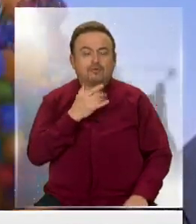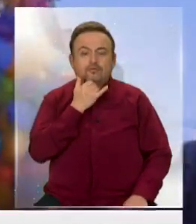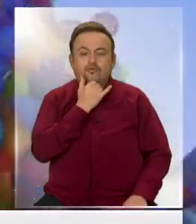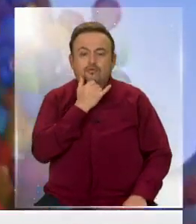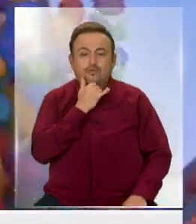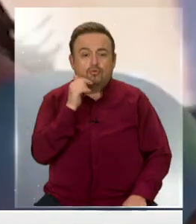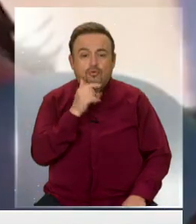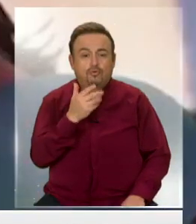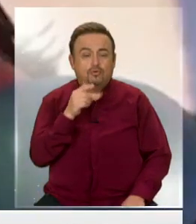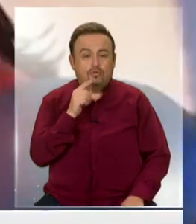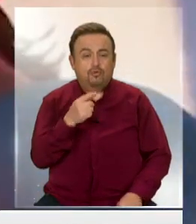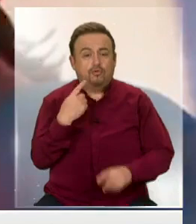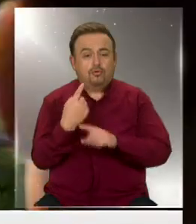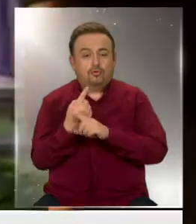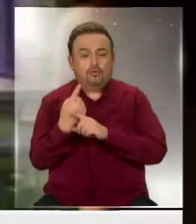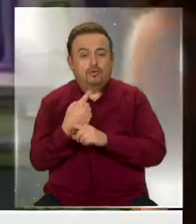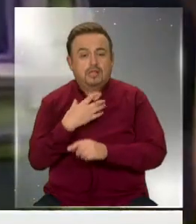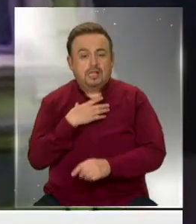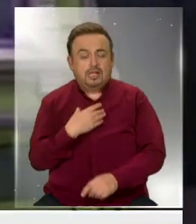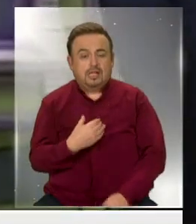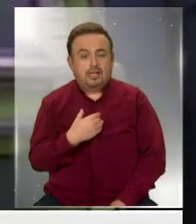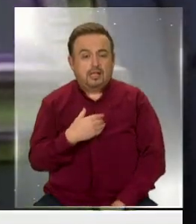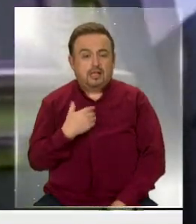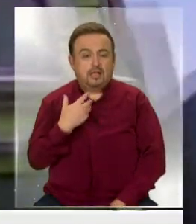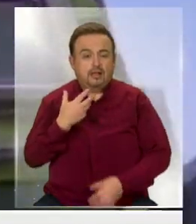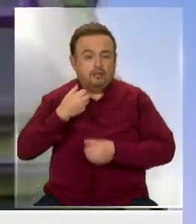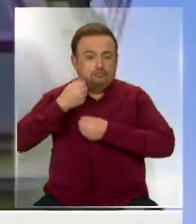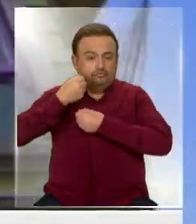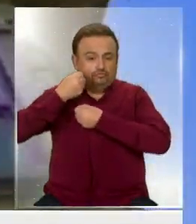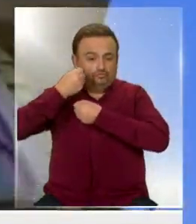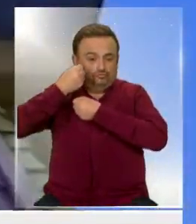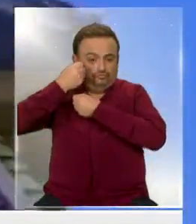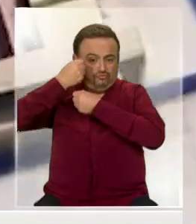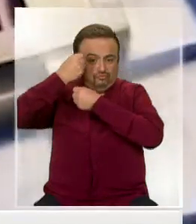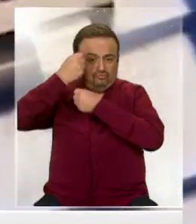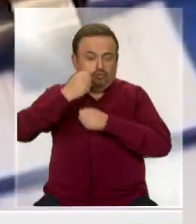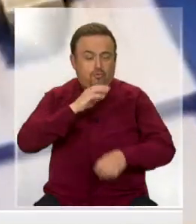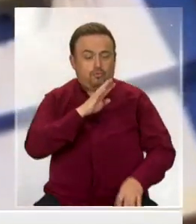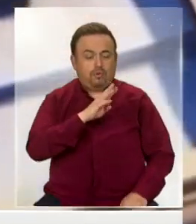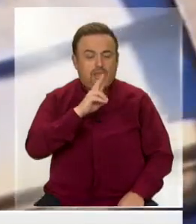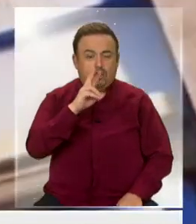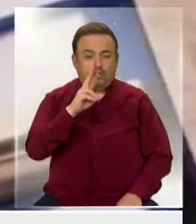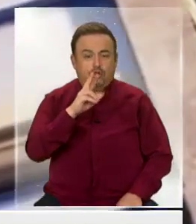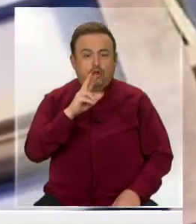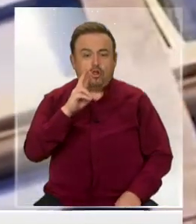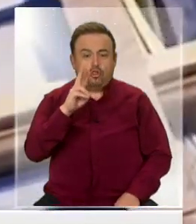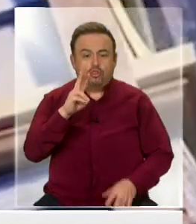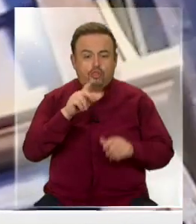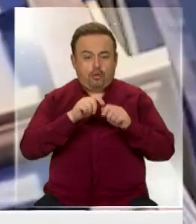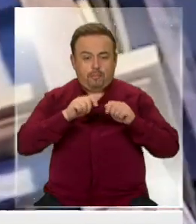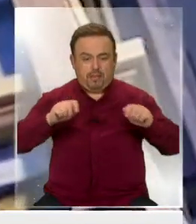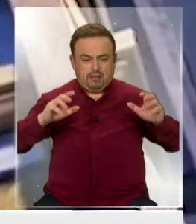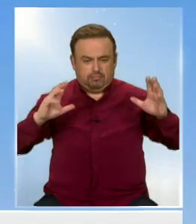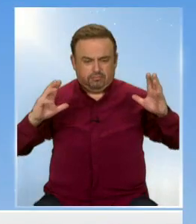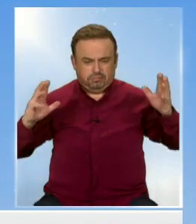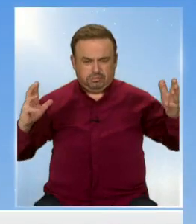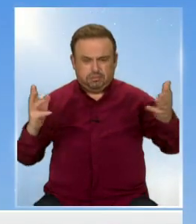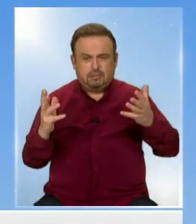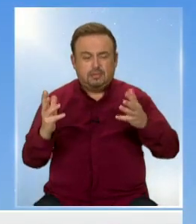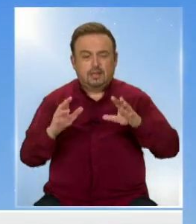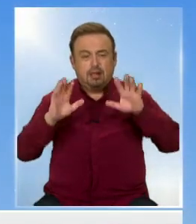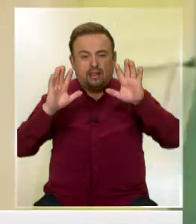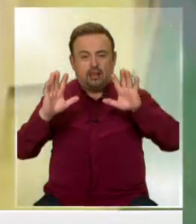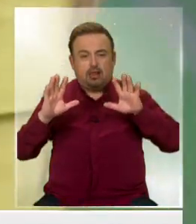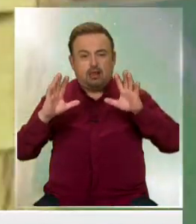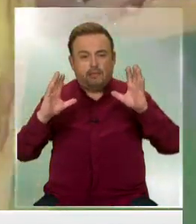un momento que él conversaba con su hija. Para esta hazaña utilizaron 42 globos de 2 metros. Gigantes. De diámetro, muy grande, y otros